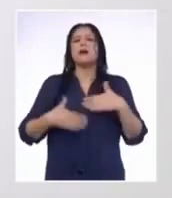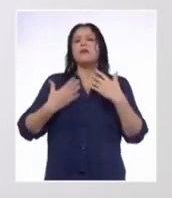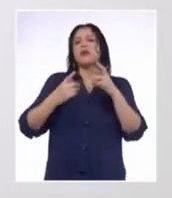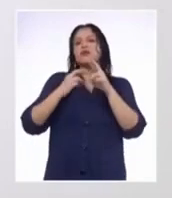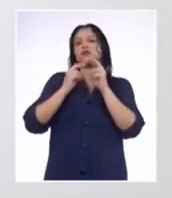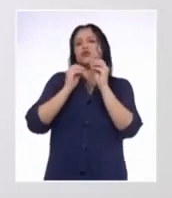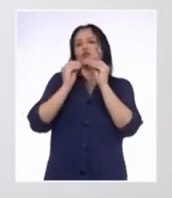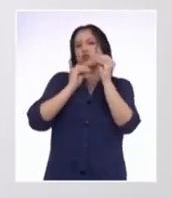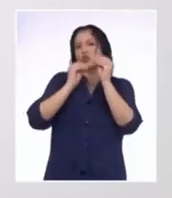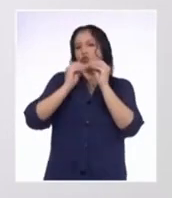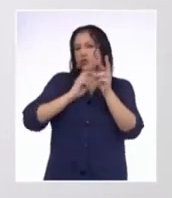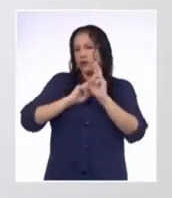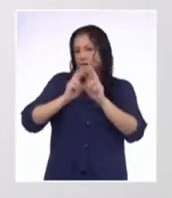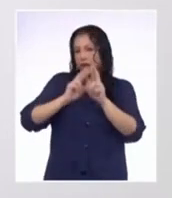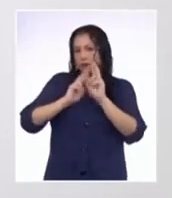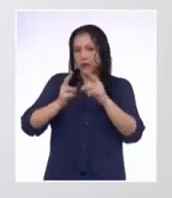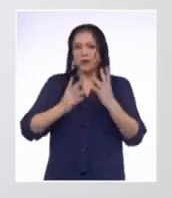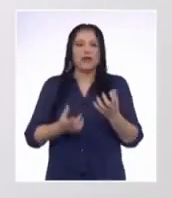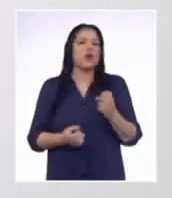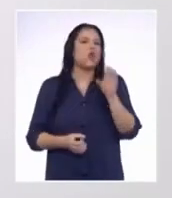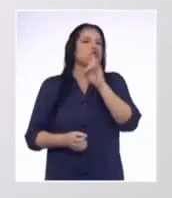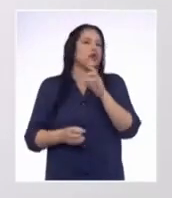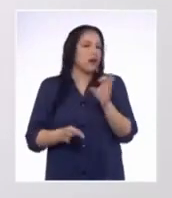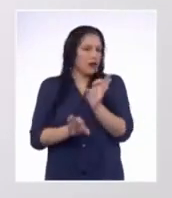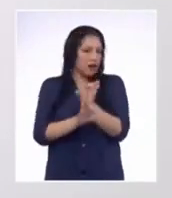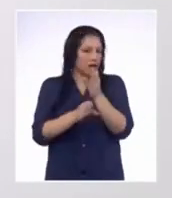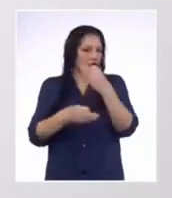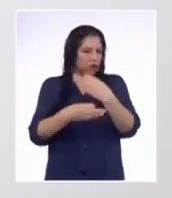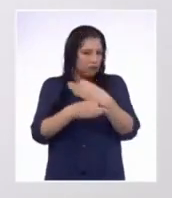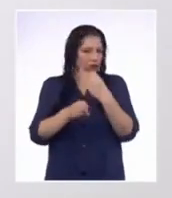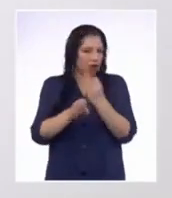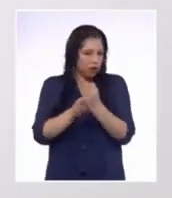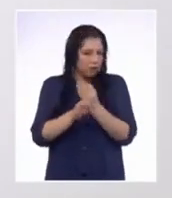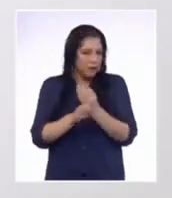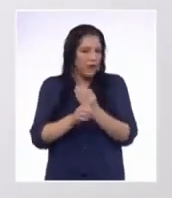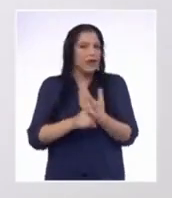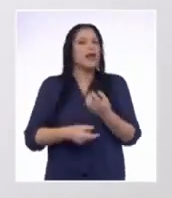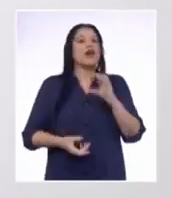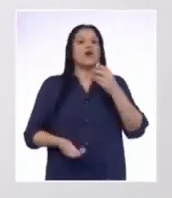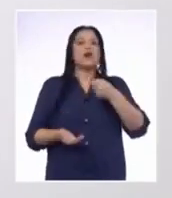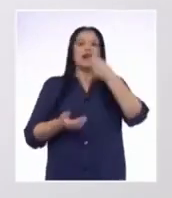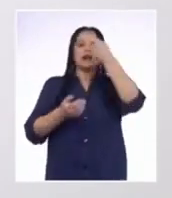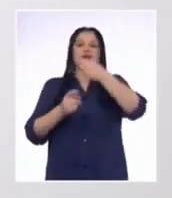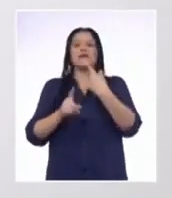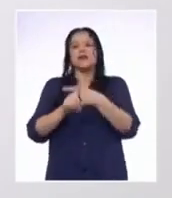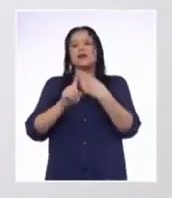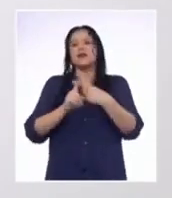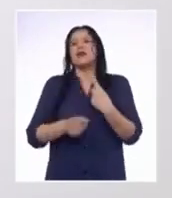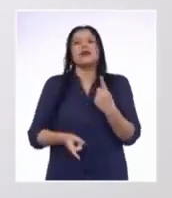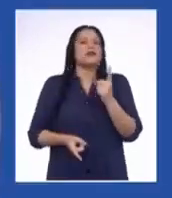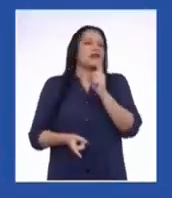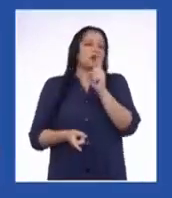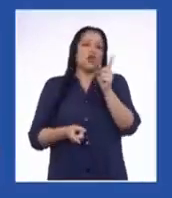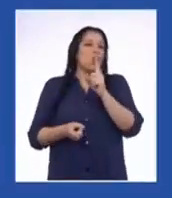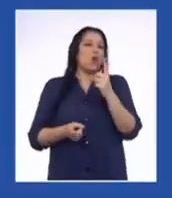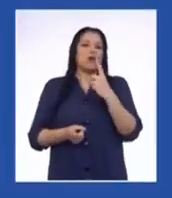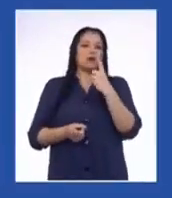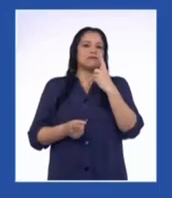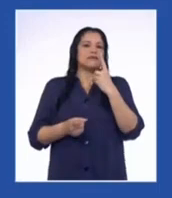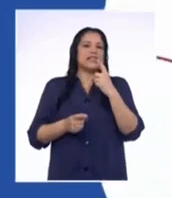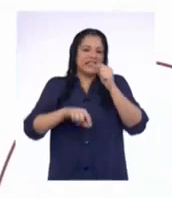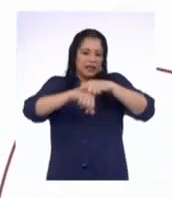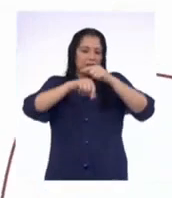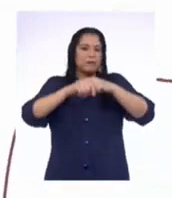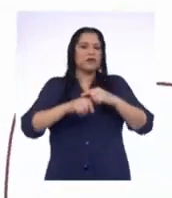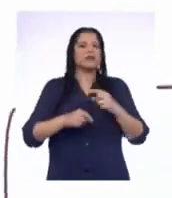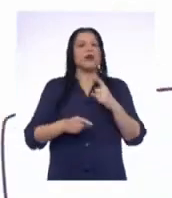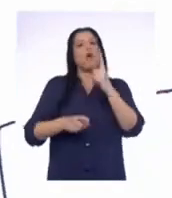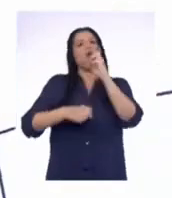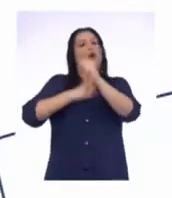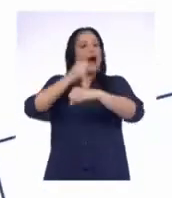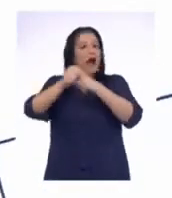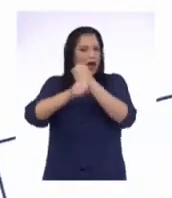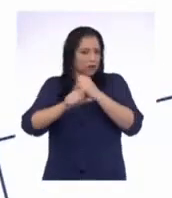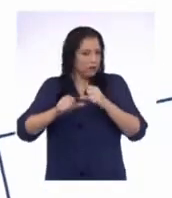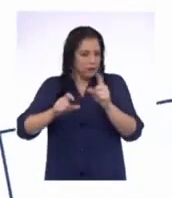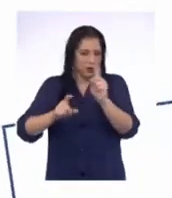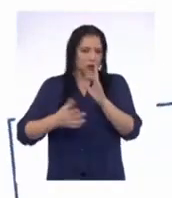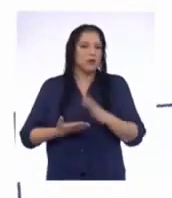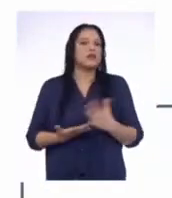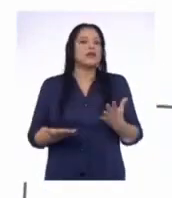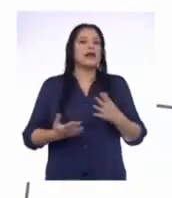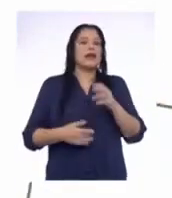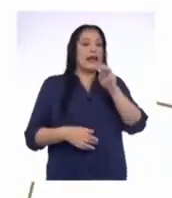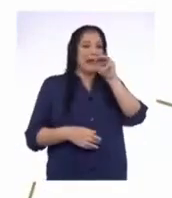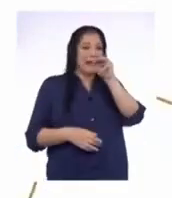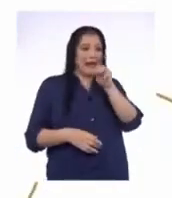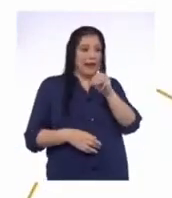se sugiere emplear la fórmula con capitalización de periodos no anual, donde